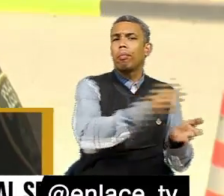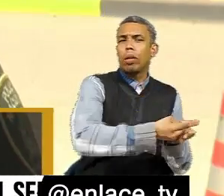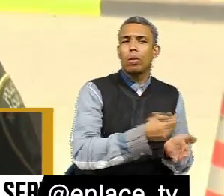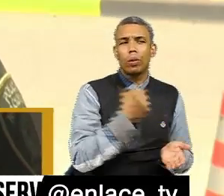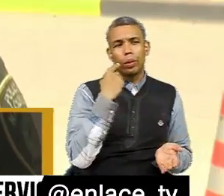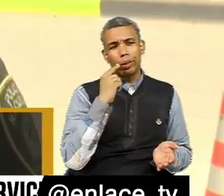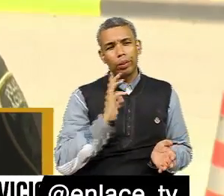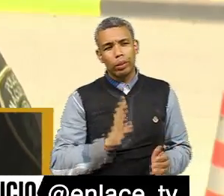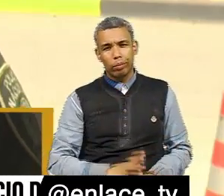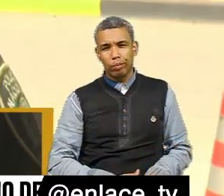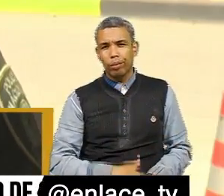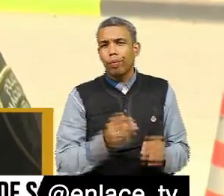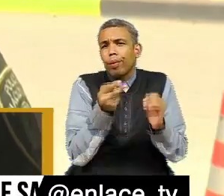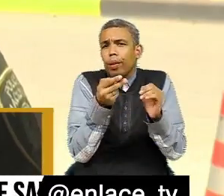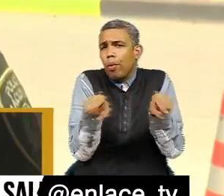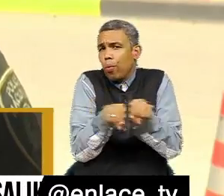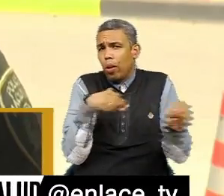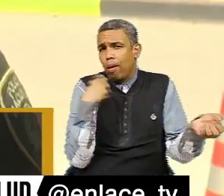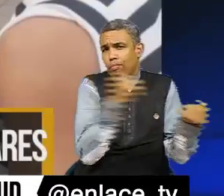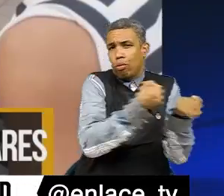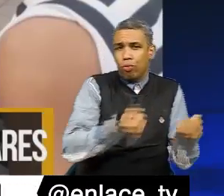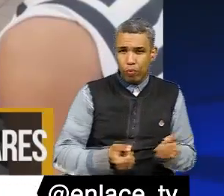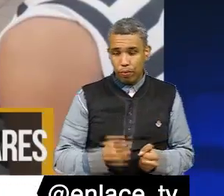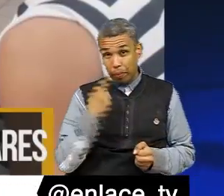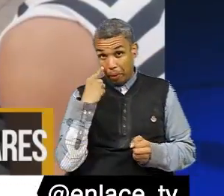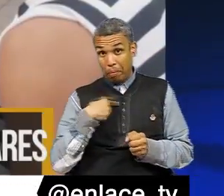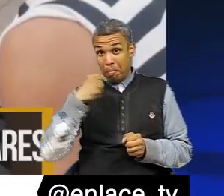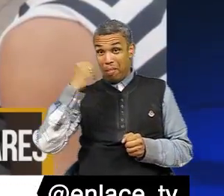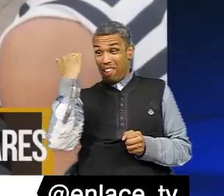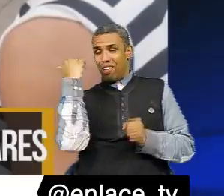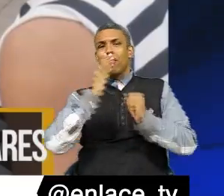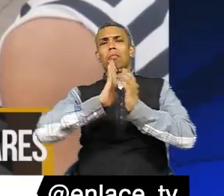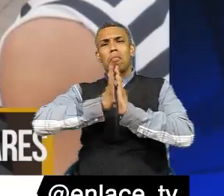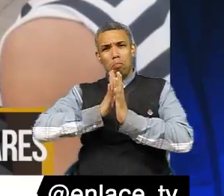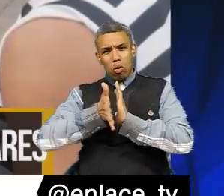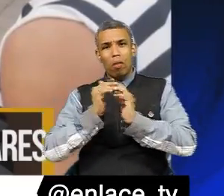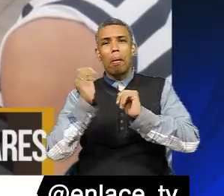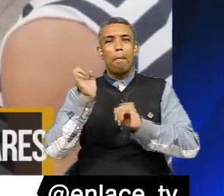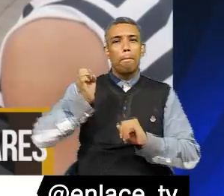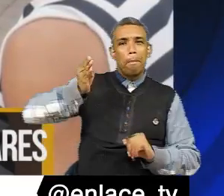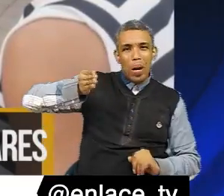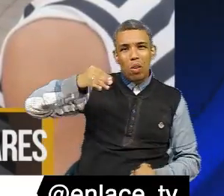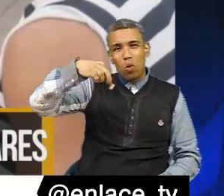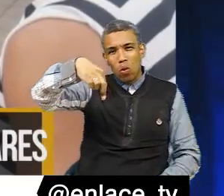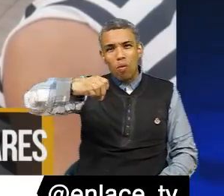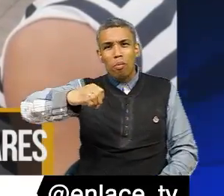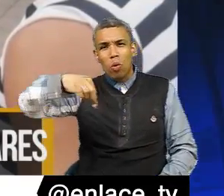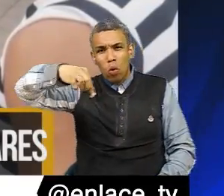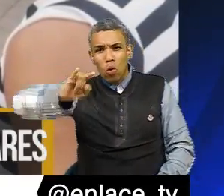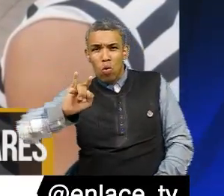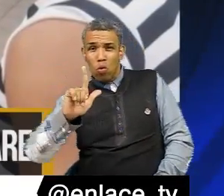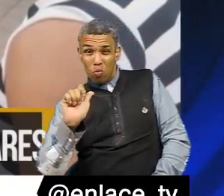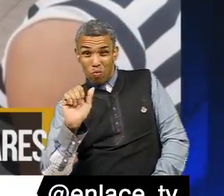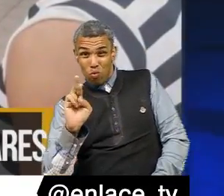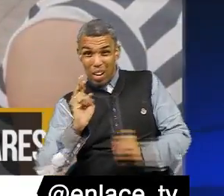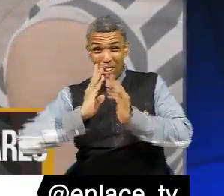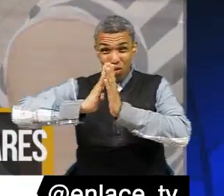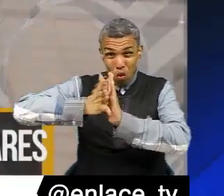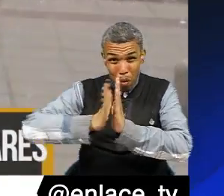como han sido el CPC. Ayer estuvimos en el banco, en el sector del Banco Popular. Vamos a continuar bajando por toda la zona